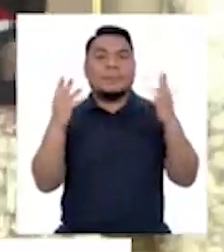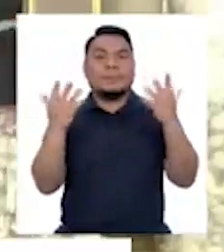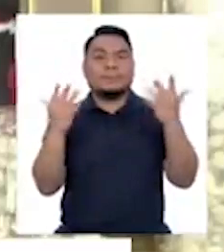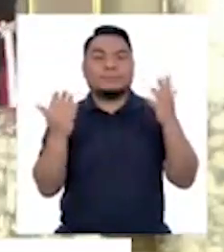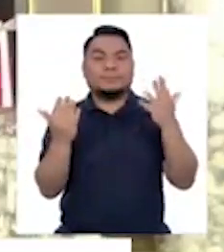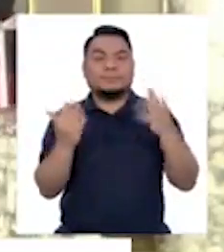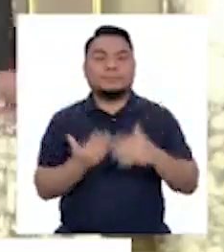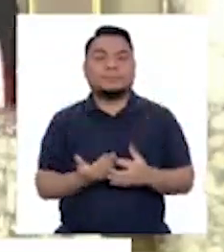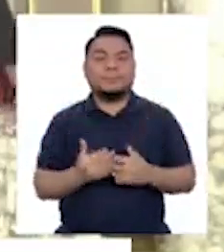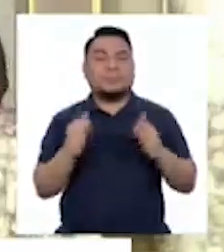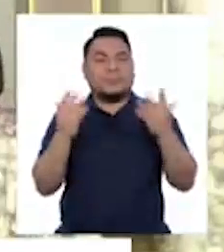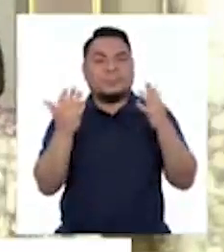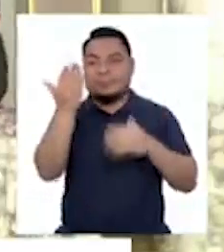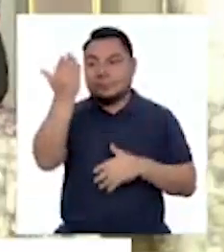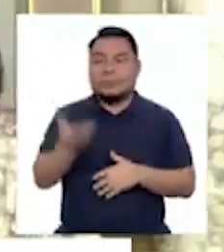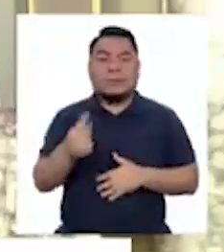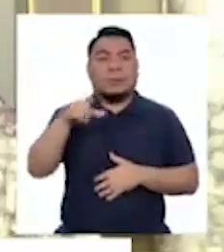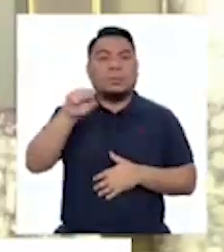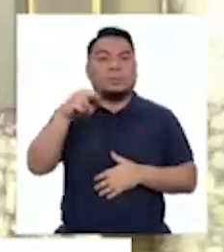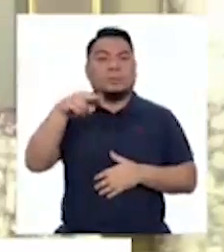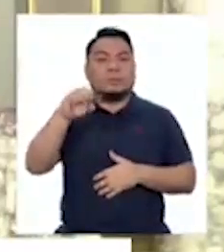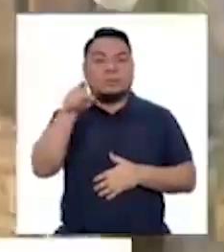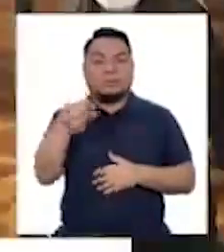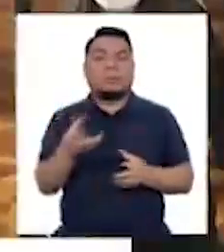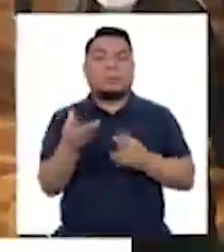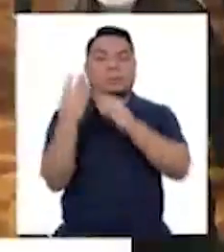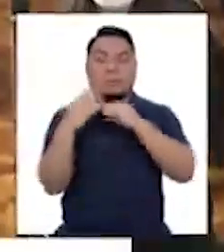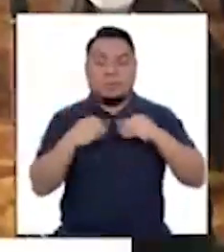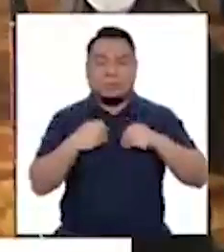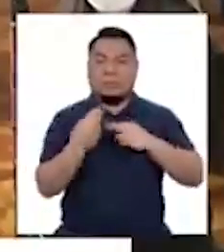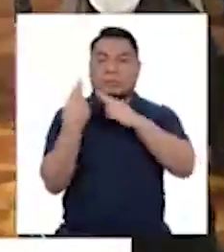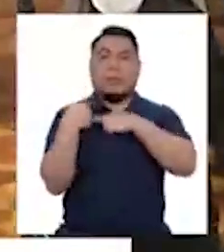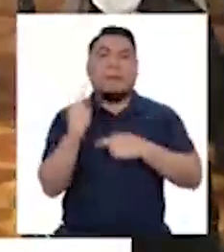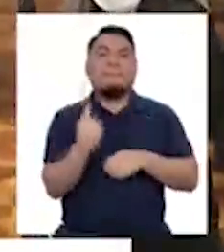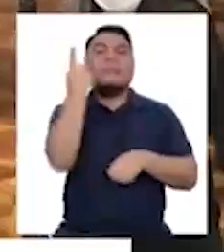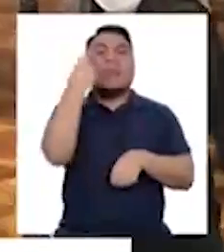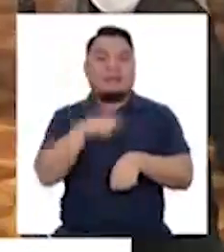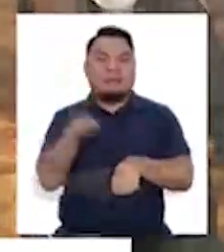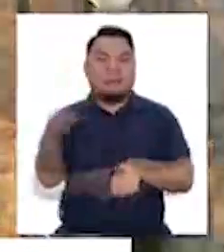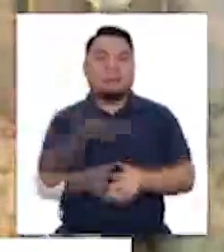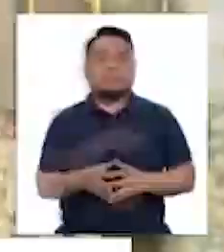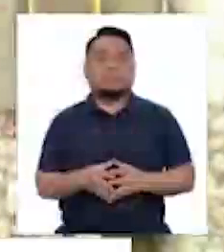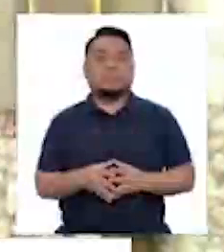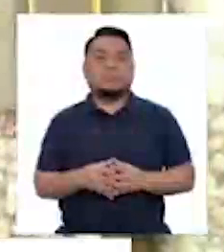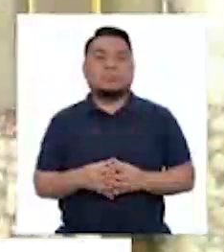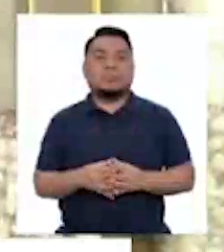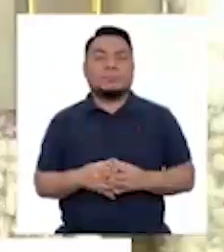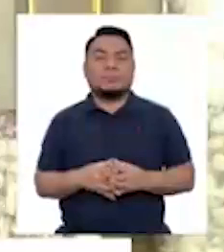Luis Miguel Inchaustegui Ceballos asume por primera vez el cargo de ministro de Estado.